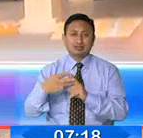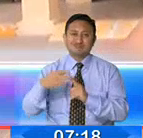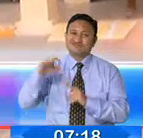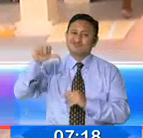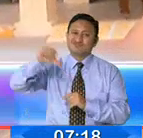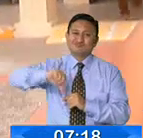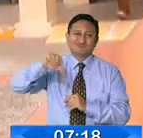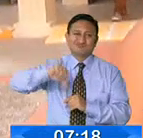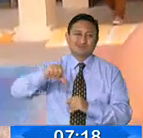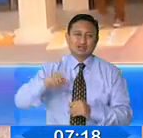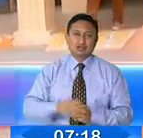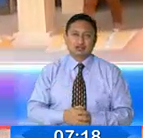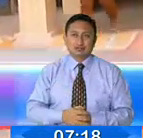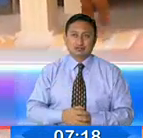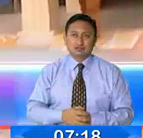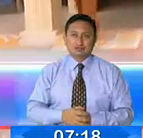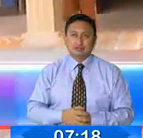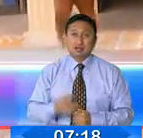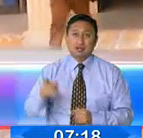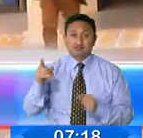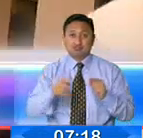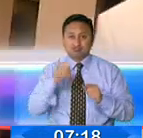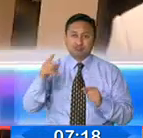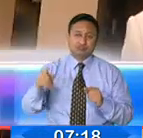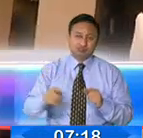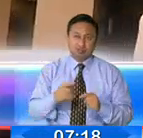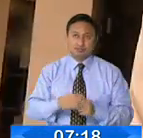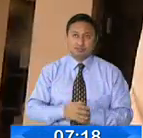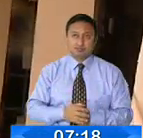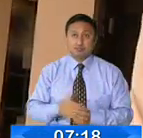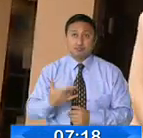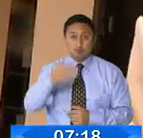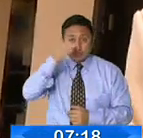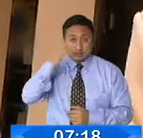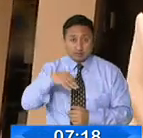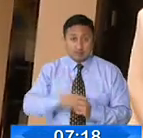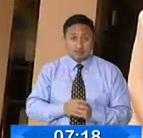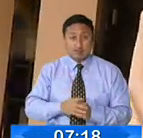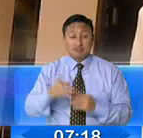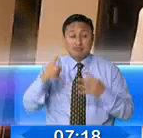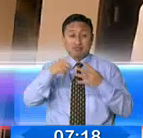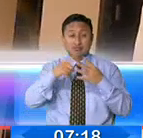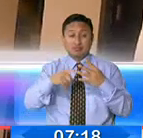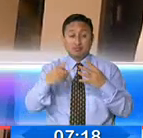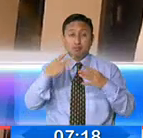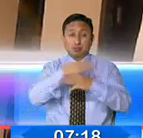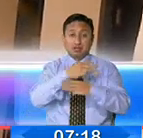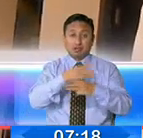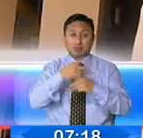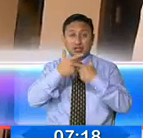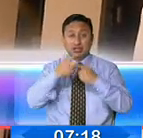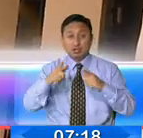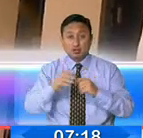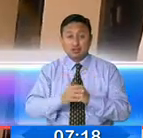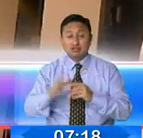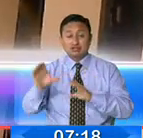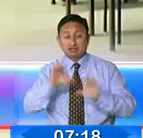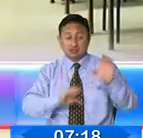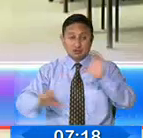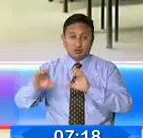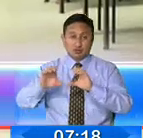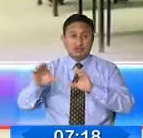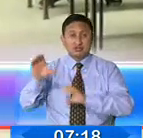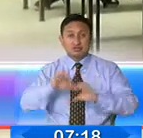bajo y se me iba a estar quedando en la prueba. El examen tiene 4 áreas de conocimiento: matemáticas, lengua y literatura, ciencias naturales,